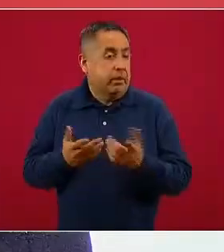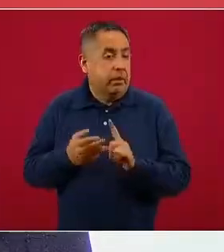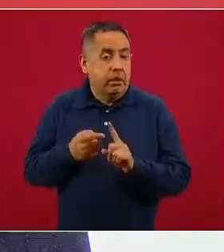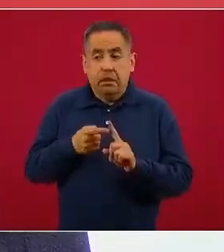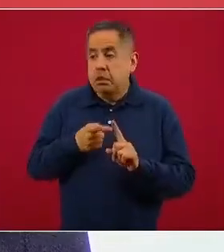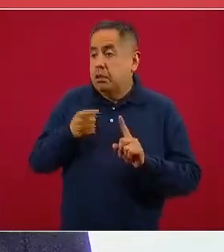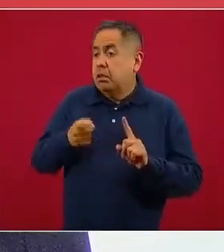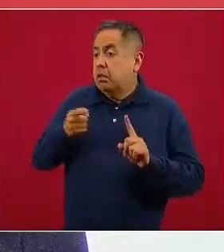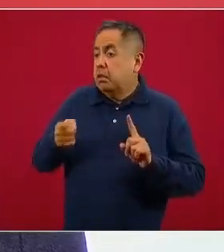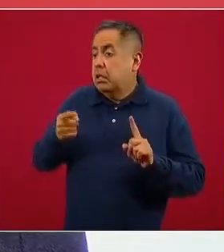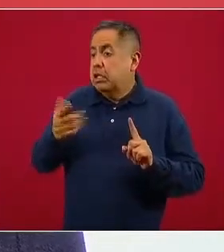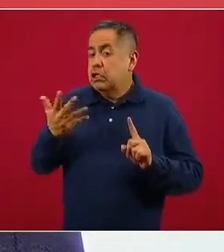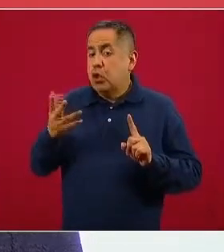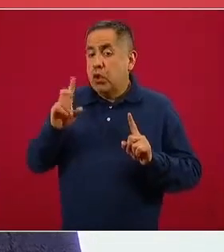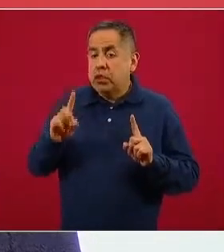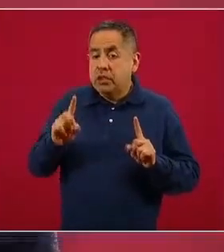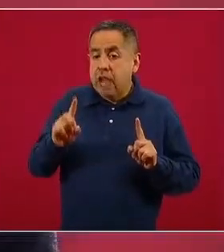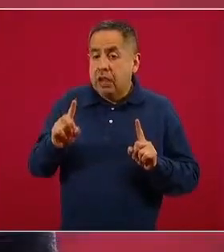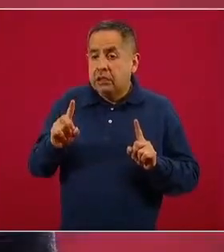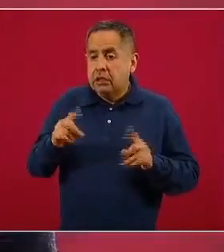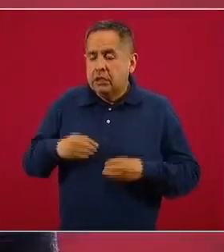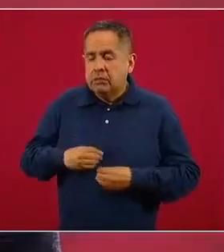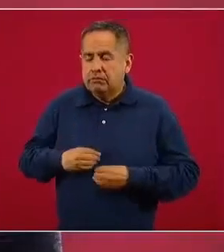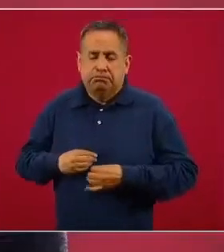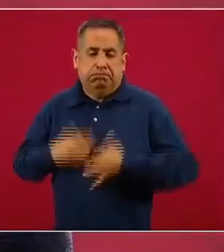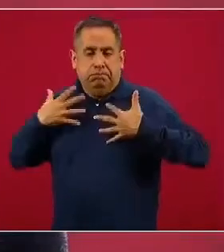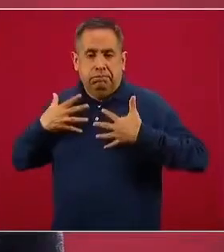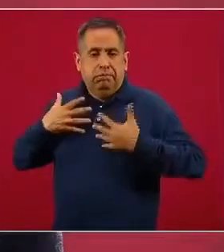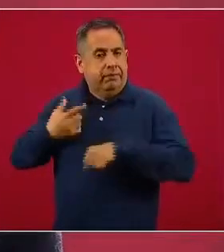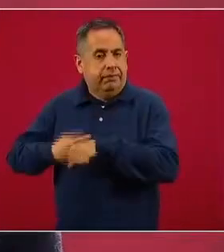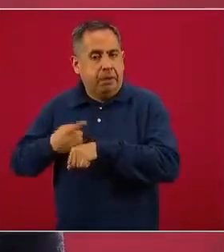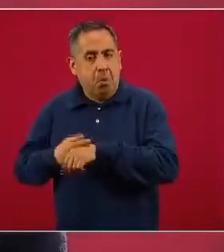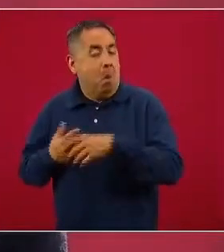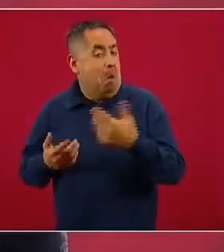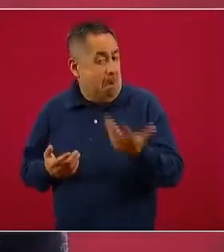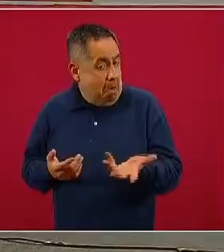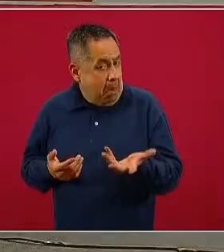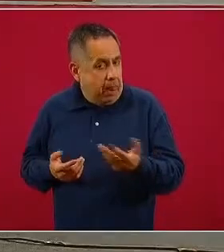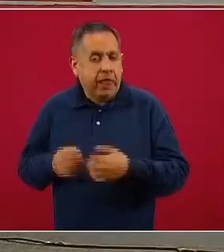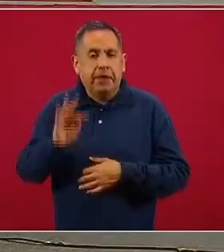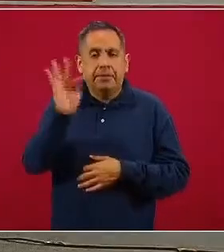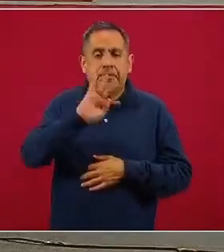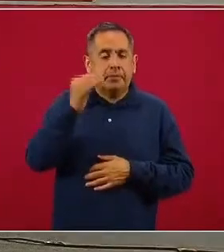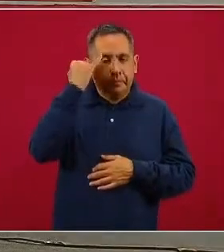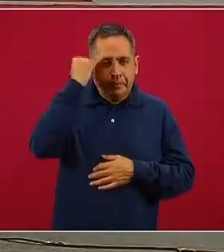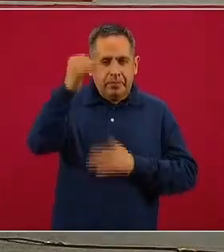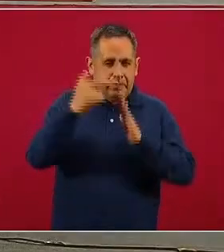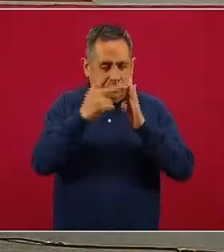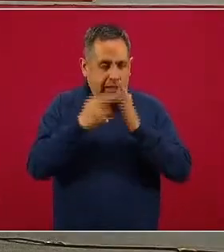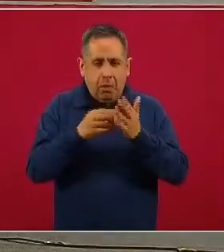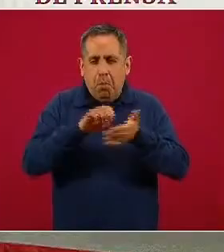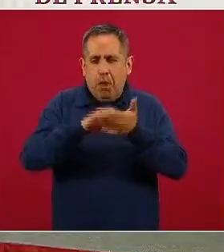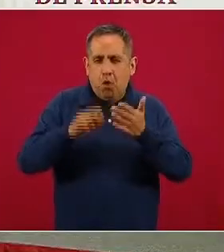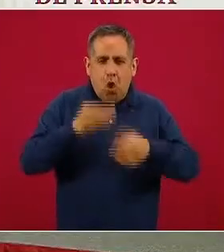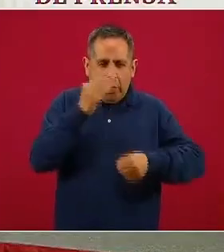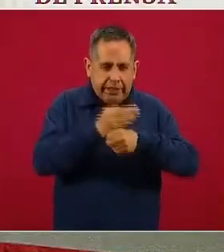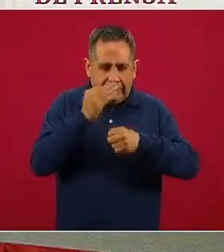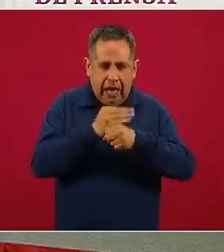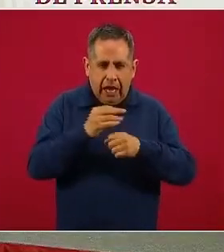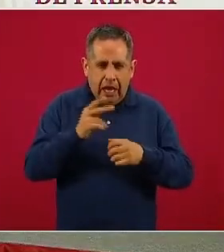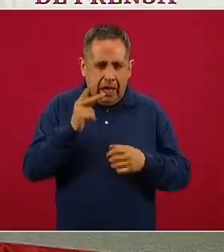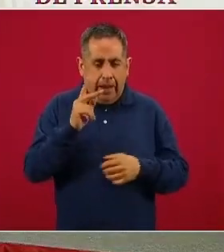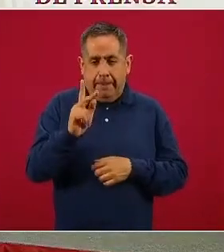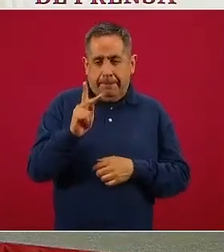siguientes 5 o 6 días desarrolle la enfermedad. Es decir, si yo implemento una medida de toma de pruebas